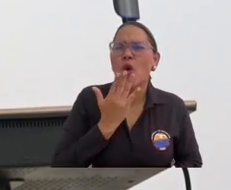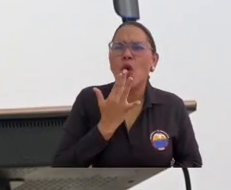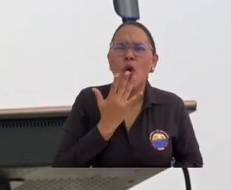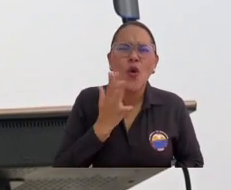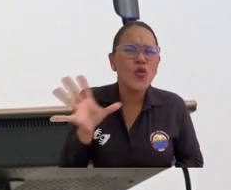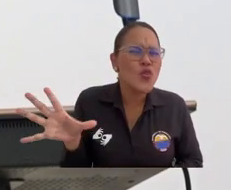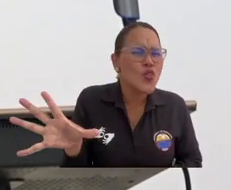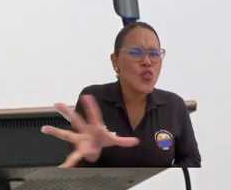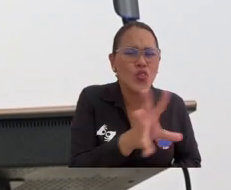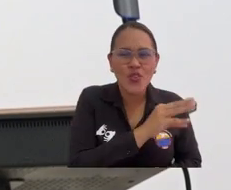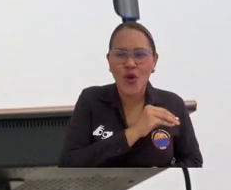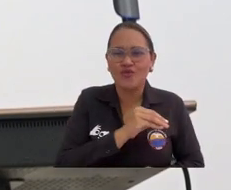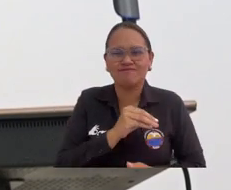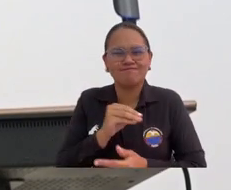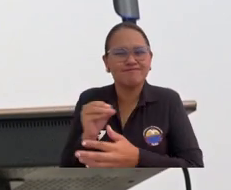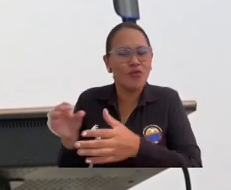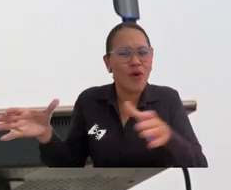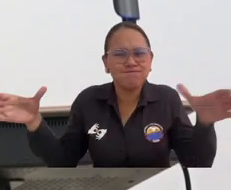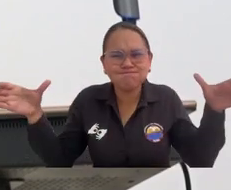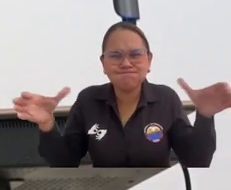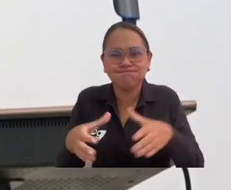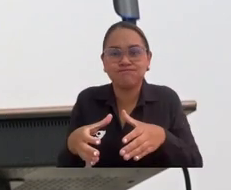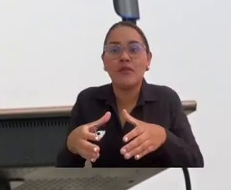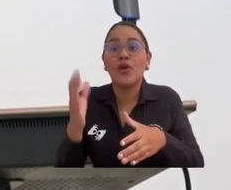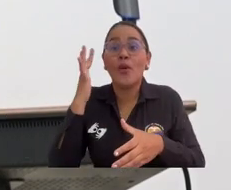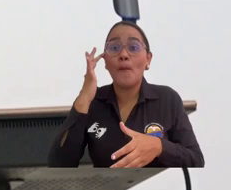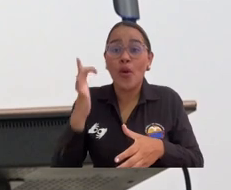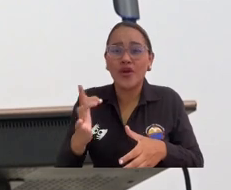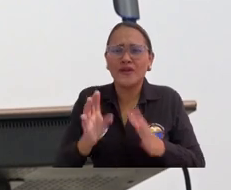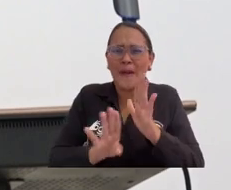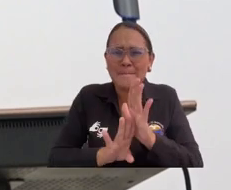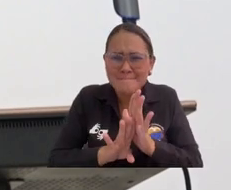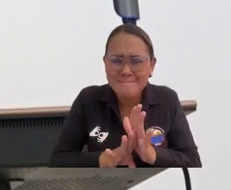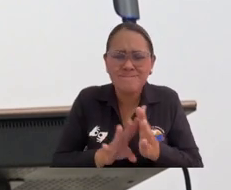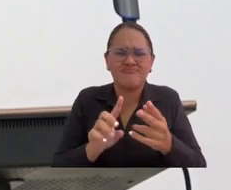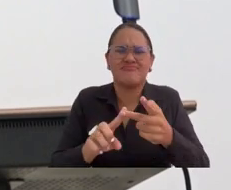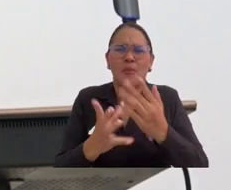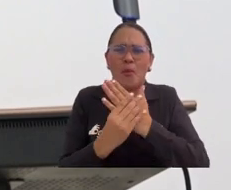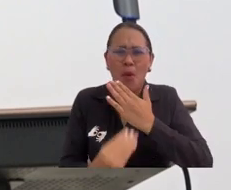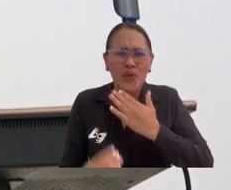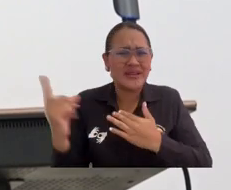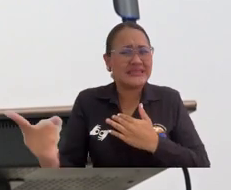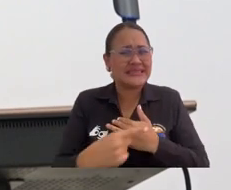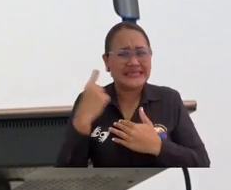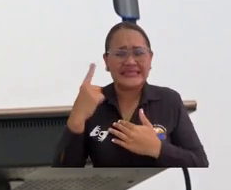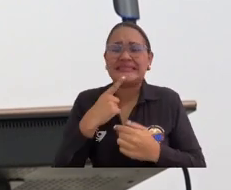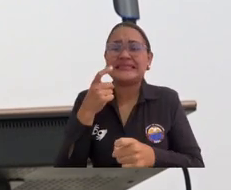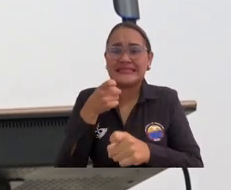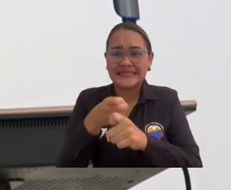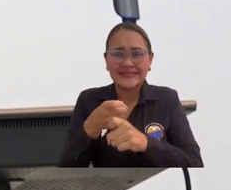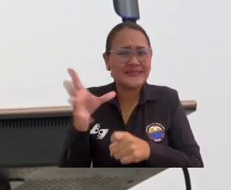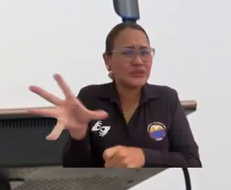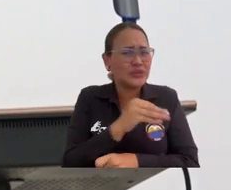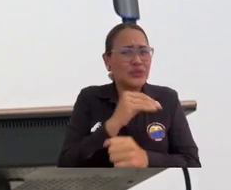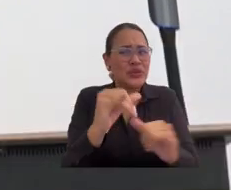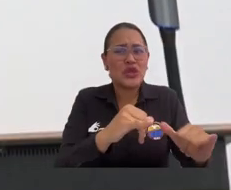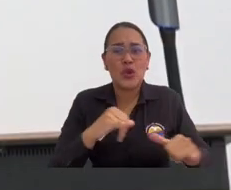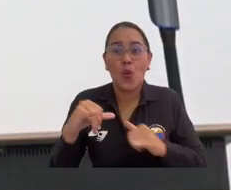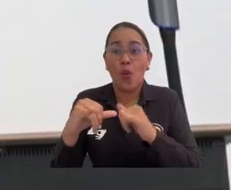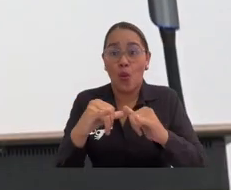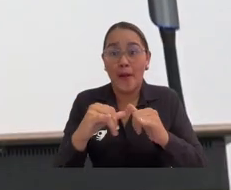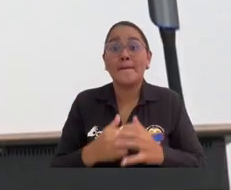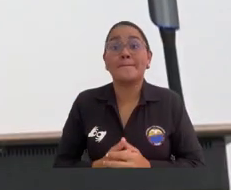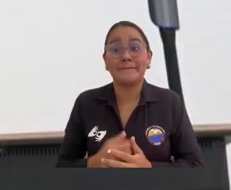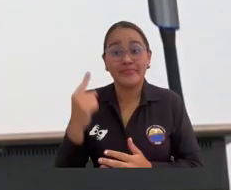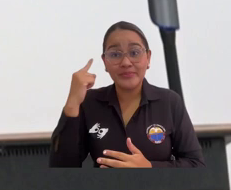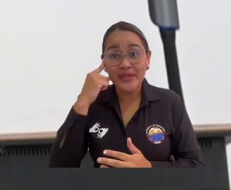las vertientes, todas las orientaciones, porque el subdesarrollo y la pobreza no discrimina a nadie. Nos trata a todos por igual y nos incluye a todos por igual. Yo creo